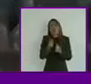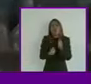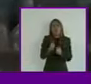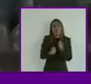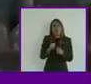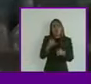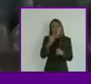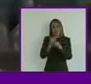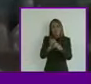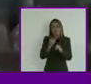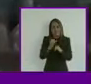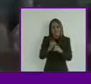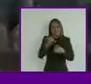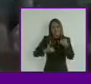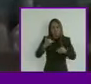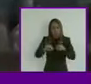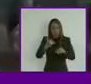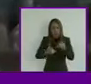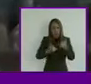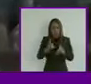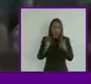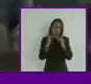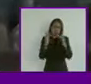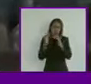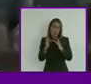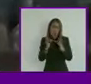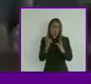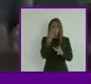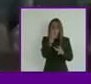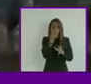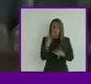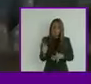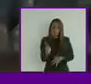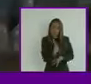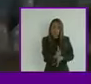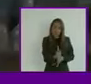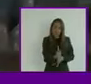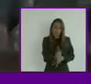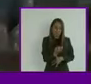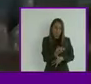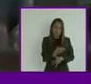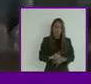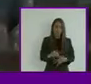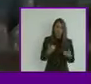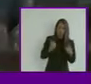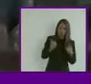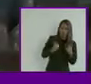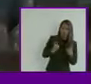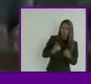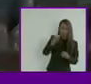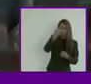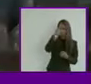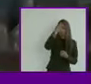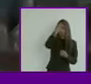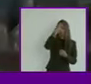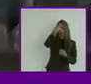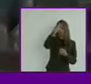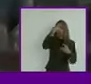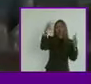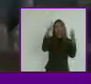o algunas características de este tipo, han fomentado, ¿no? Que la problemática del acoso, de la